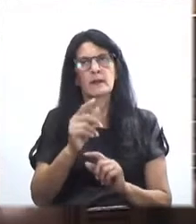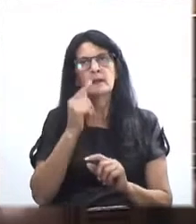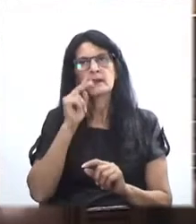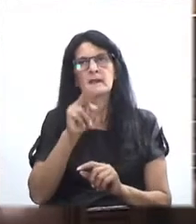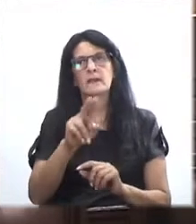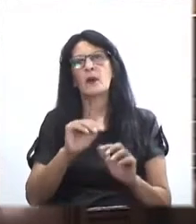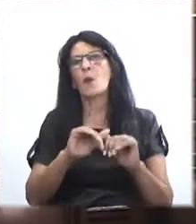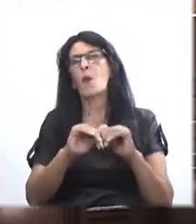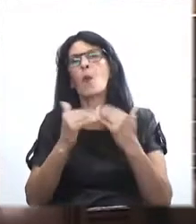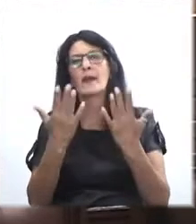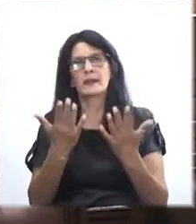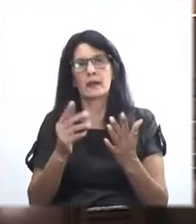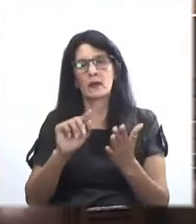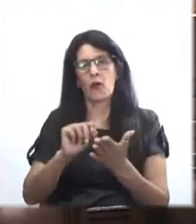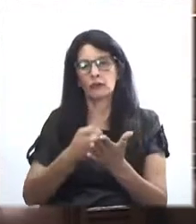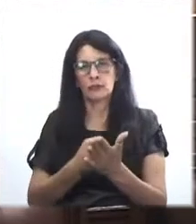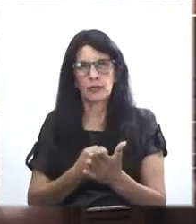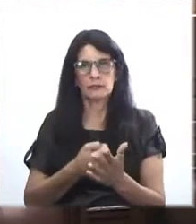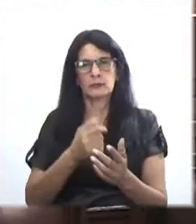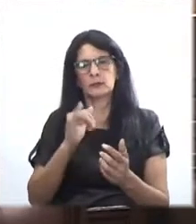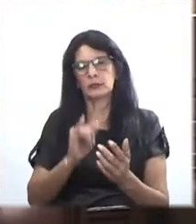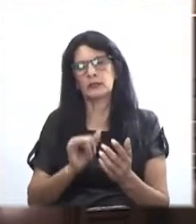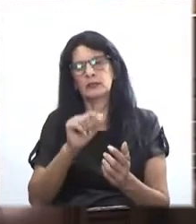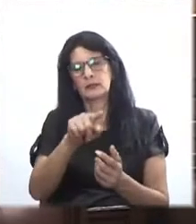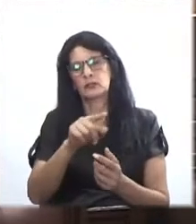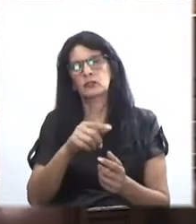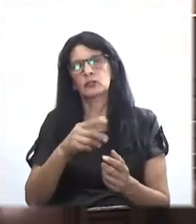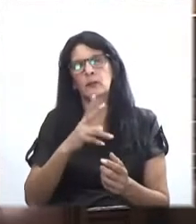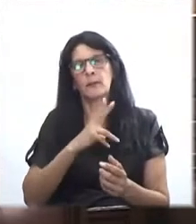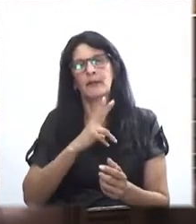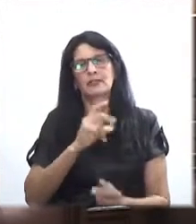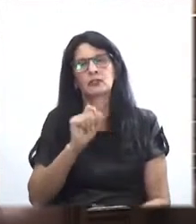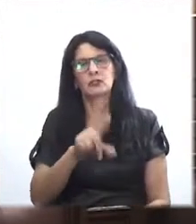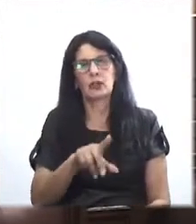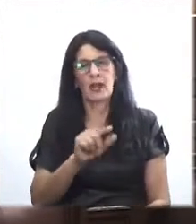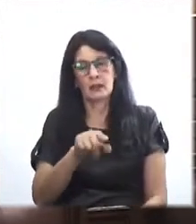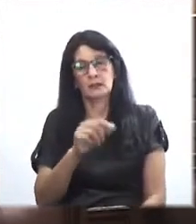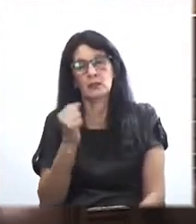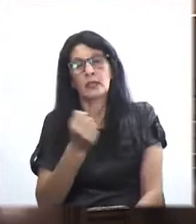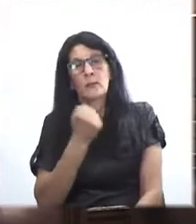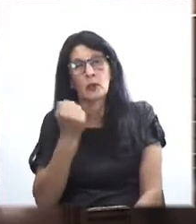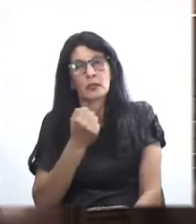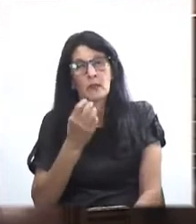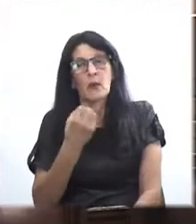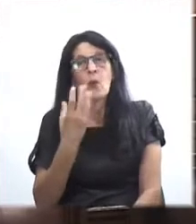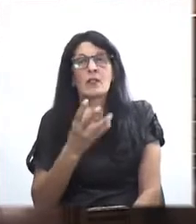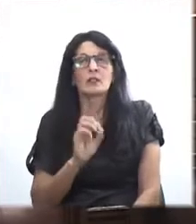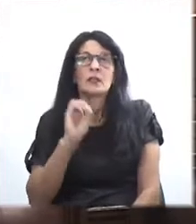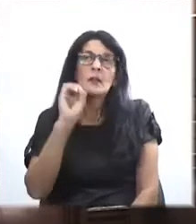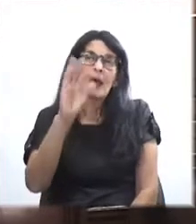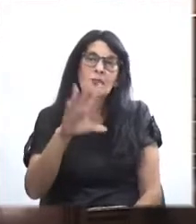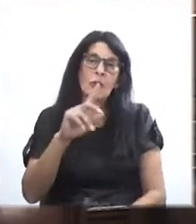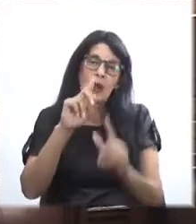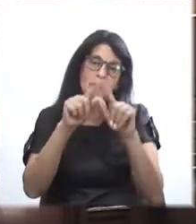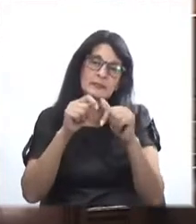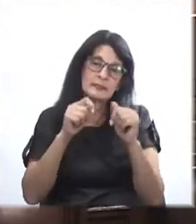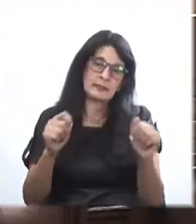tipo de actos y contratos a excepción de aquellos personalísimos. Esto es muy importante porque cuando se demandó al PIC-CNT hace un